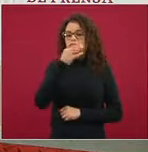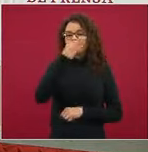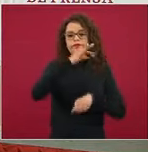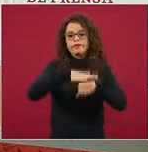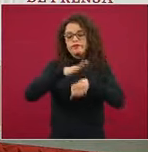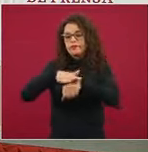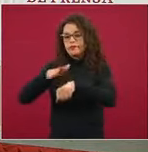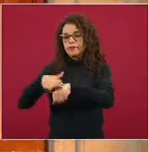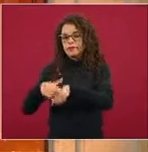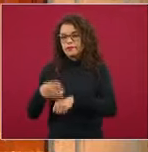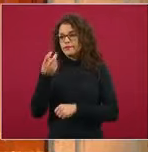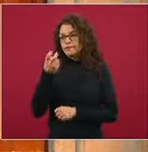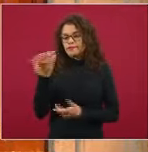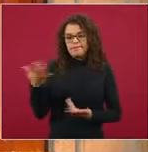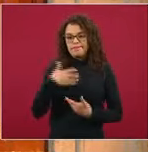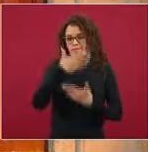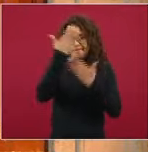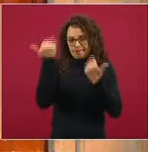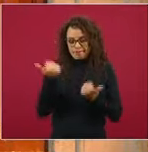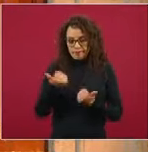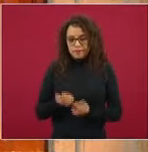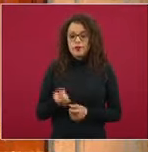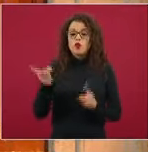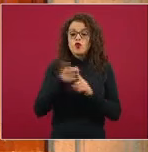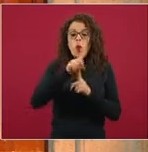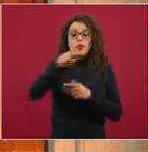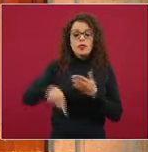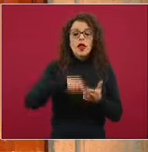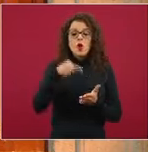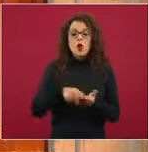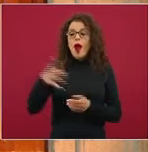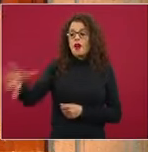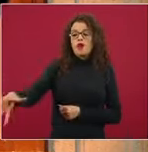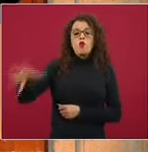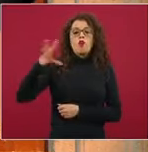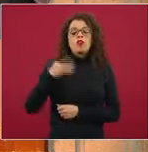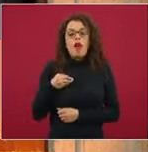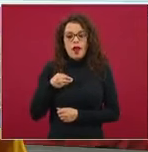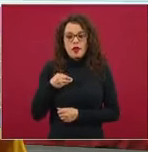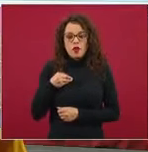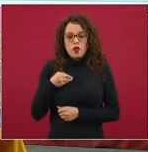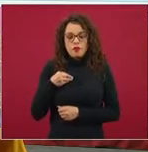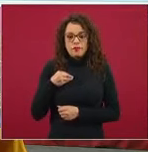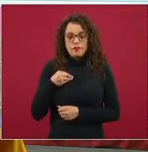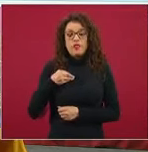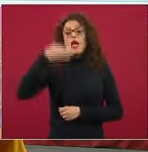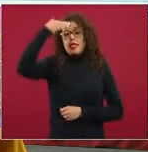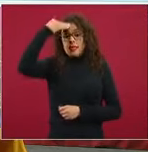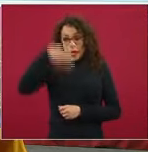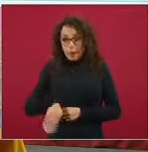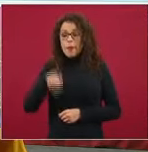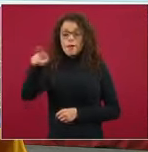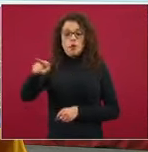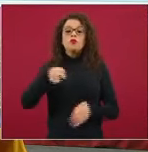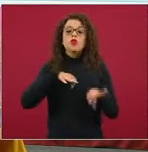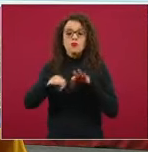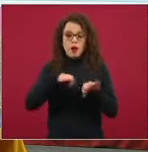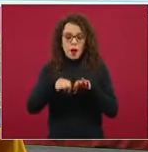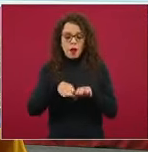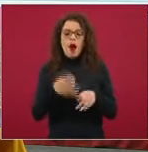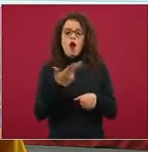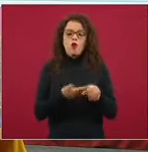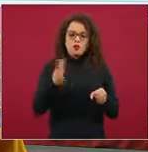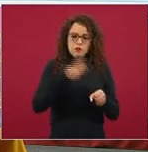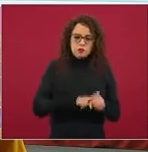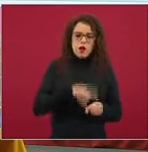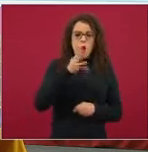momento ofrecer, que es el lugar del contagio. Es decir, solamente sabemos que eran profesionales de la salud, pero eso no